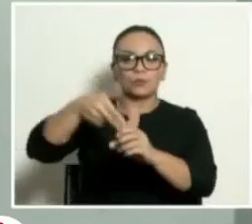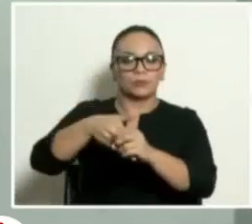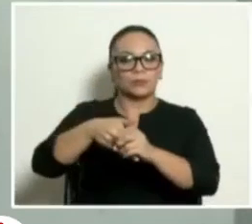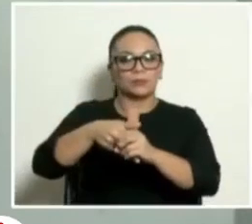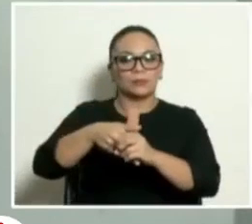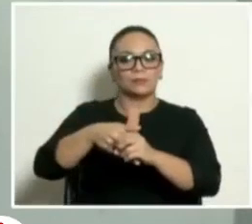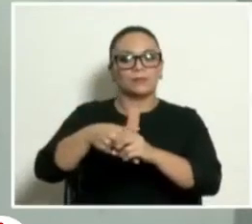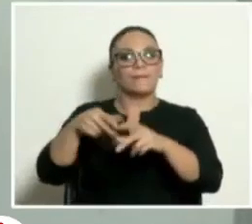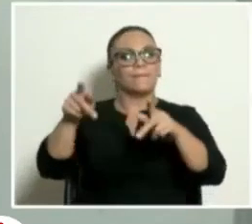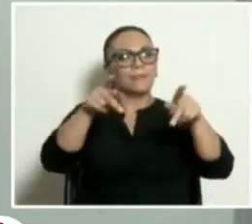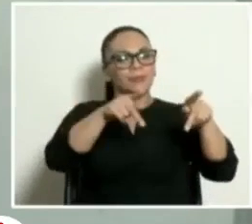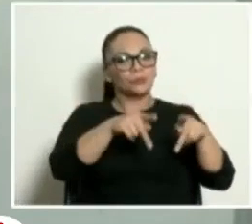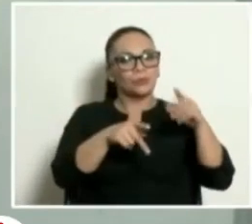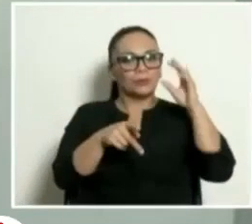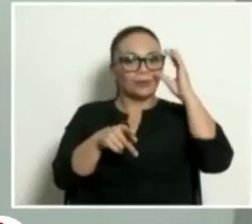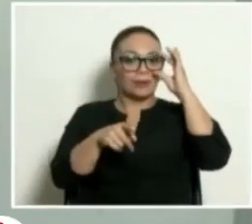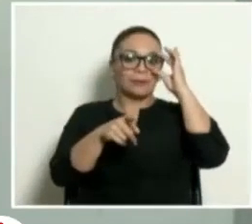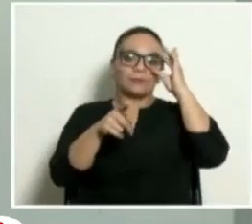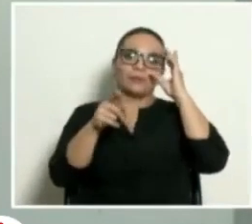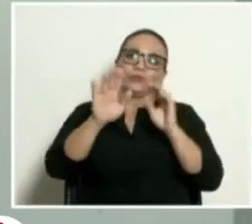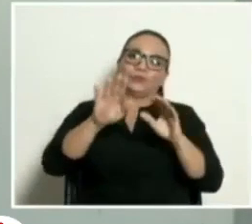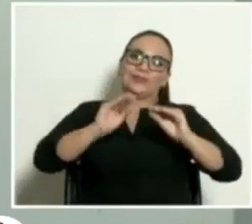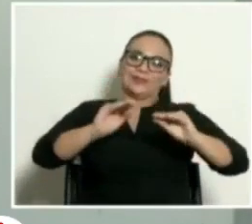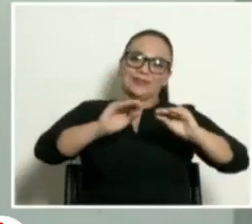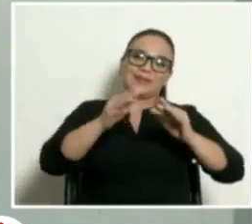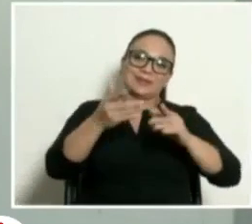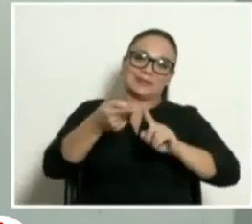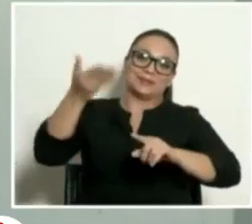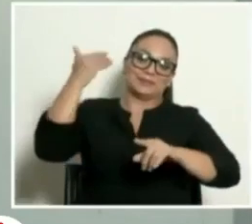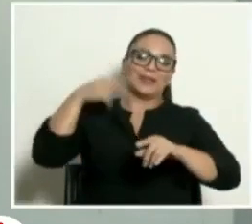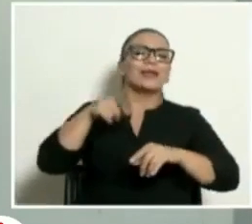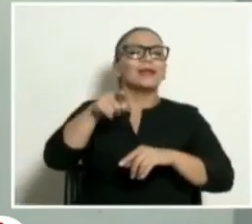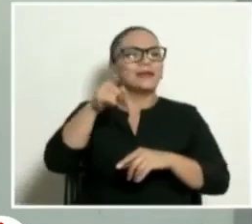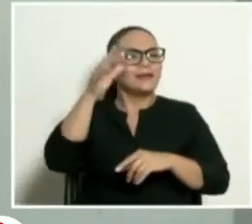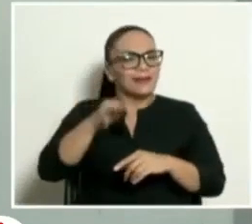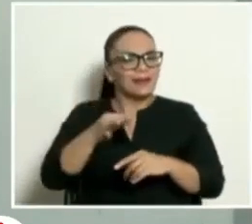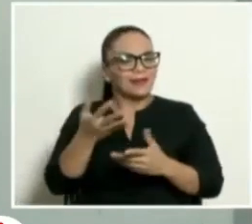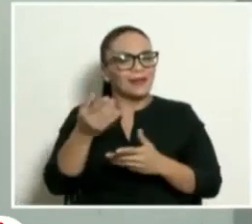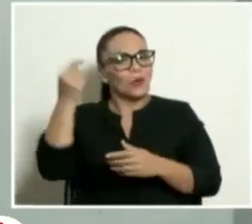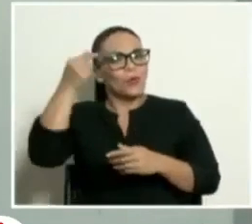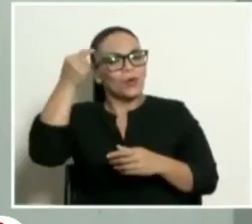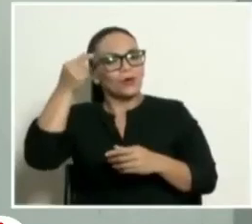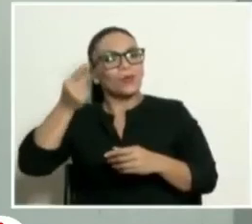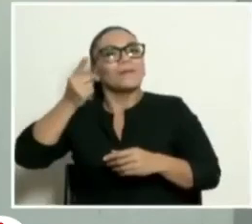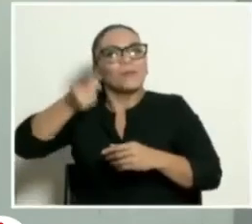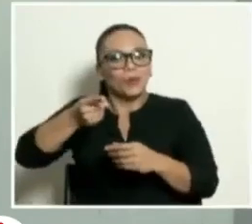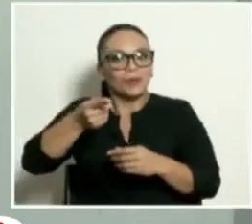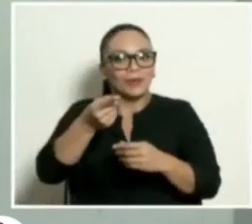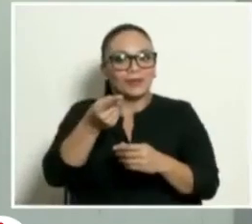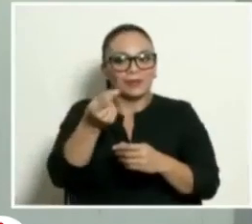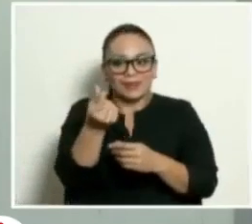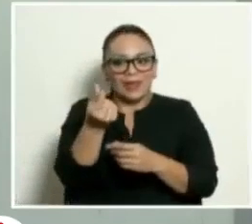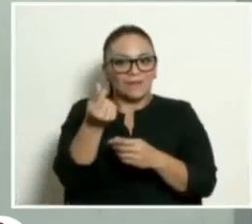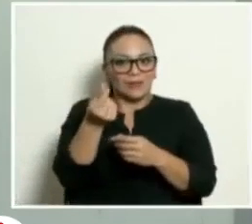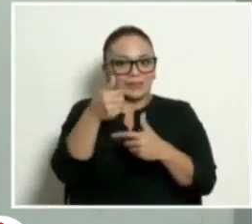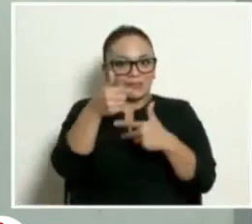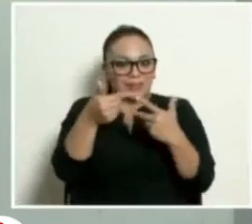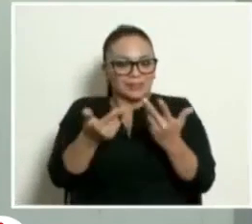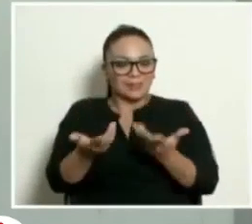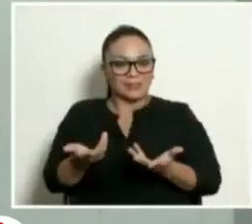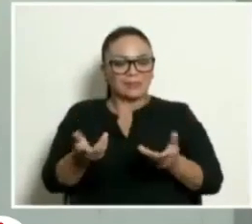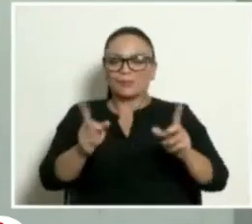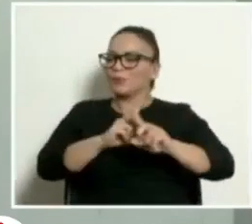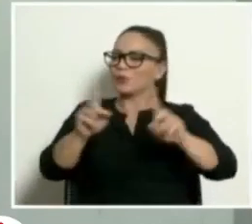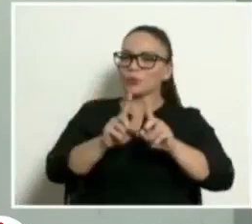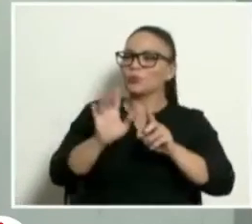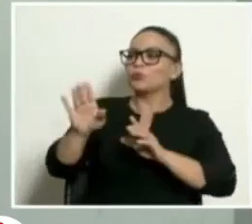por esas décadas de adoctrinamiento, que efectivamente el gobierno impone tarifas cuando en realidad, según nuestro entender, su